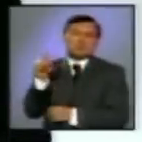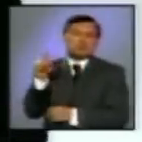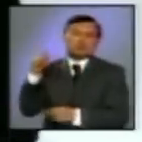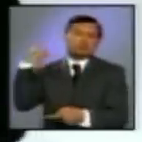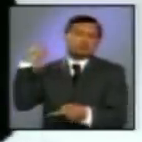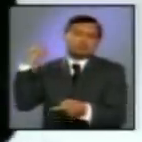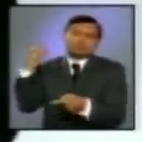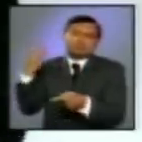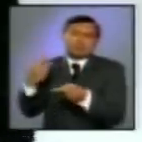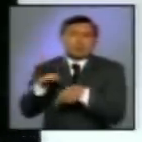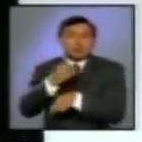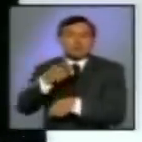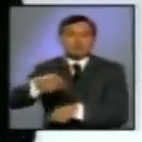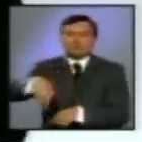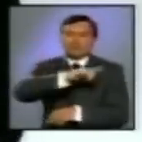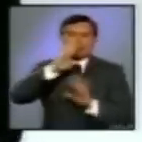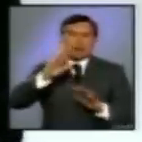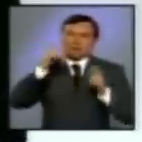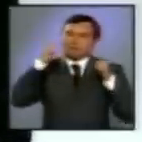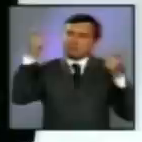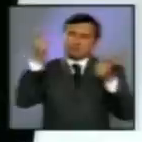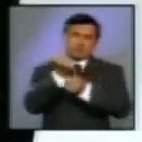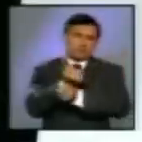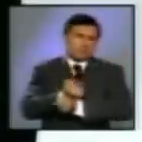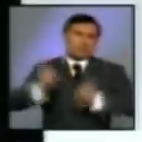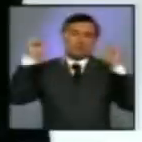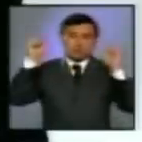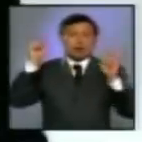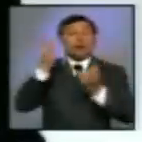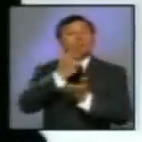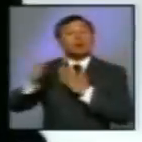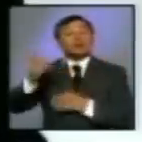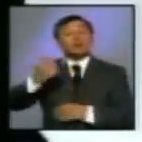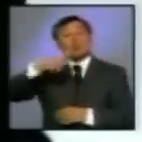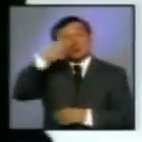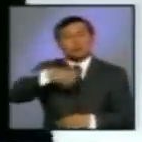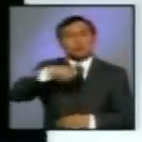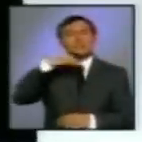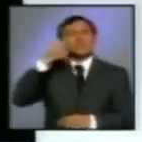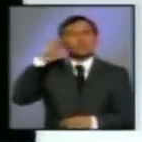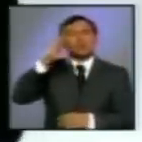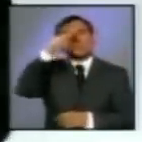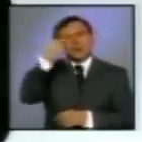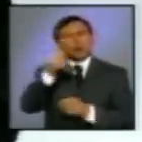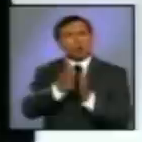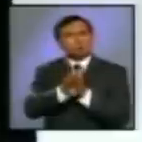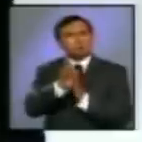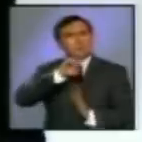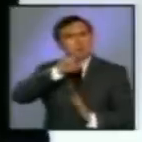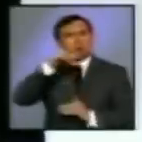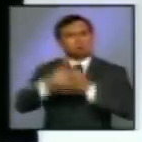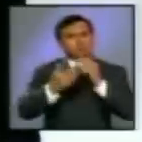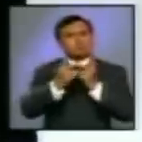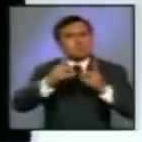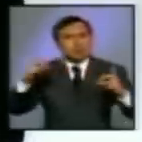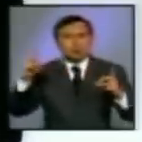ellos. Los ciudadanos mexicanos exigimos un México próspero, que sea un país desarrollado, exigimos educación de